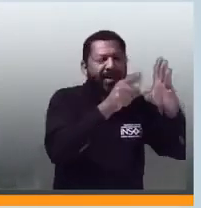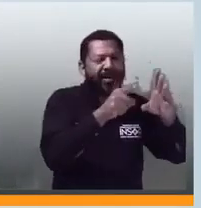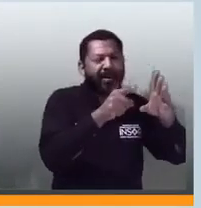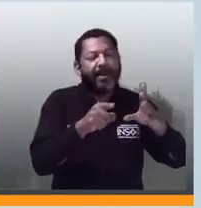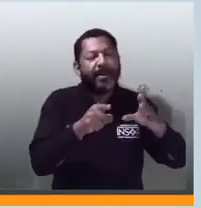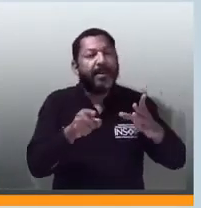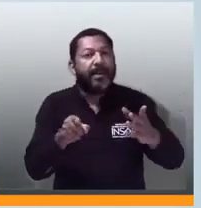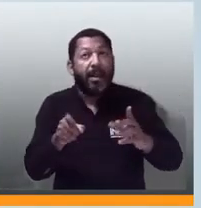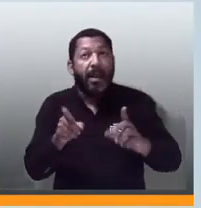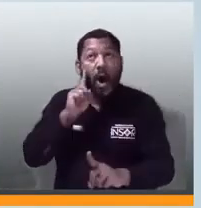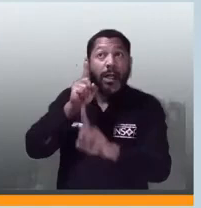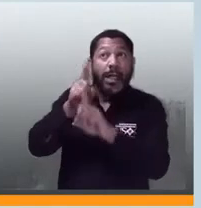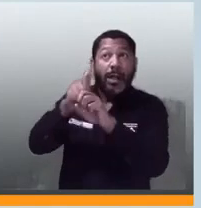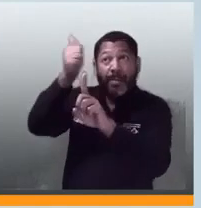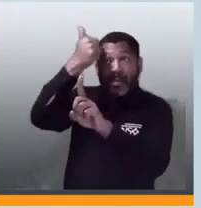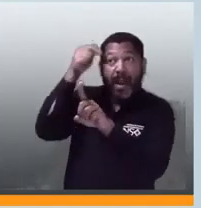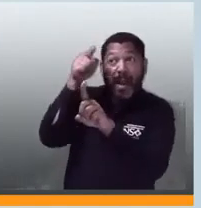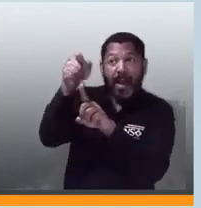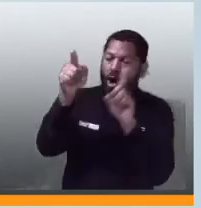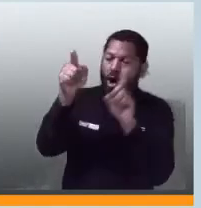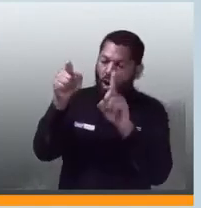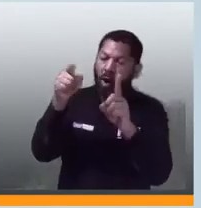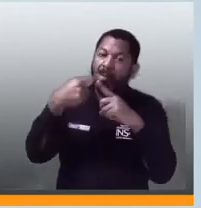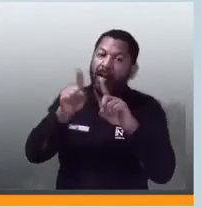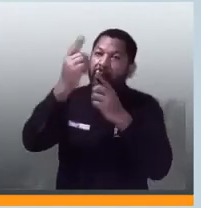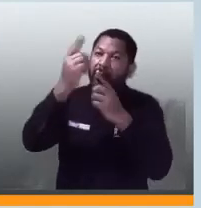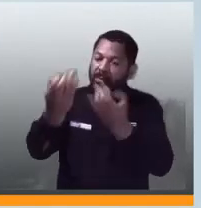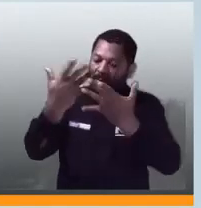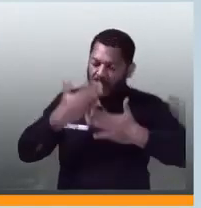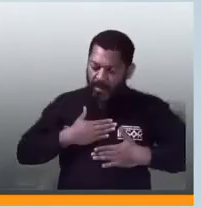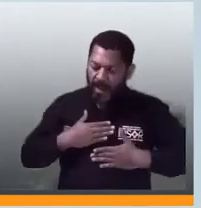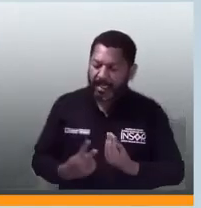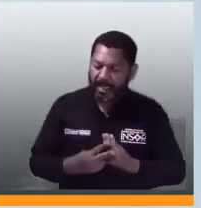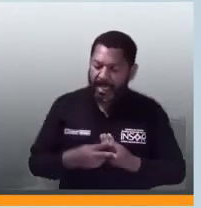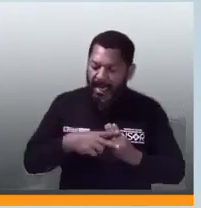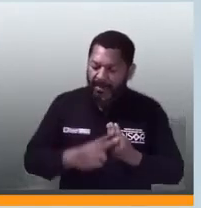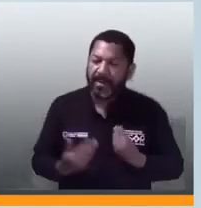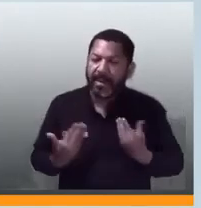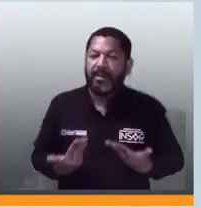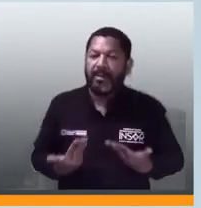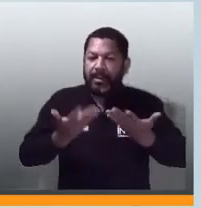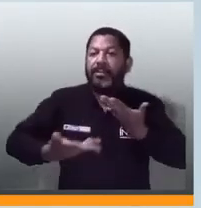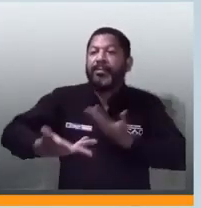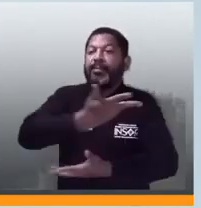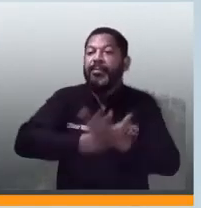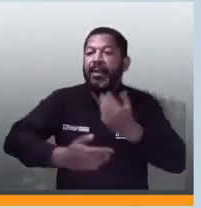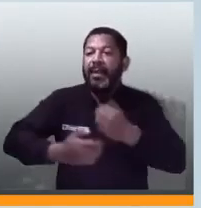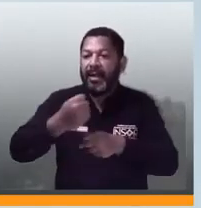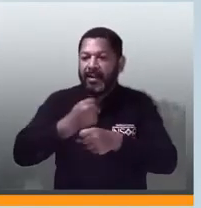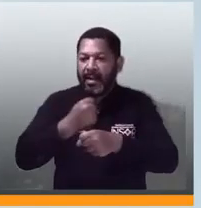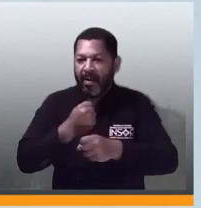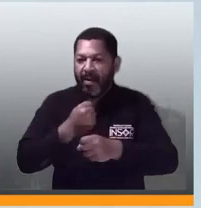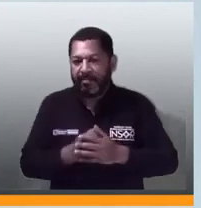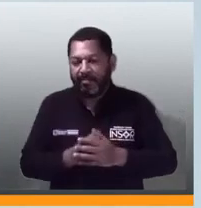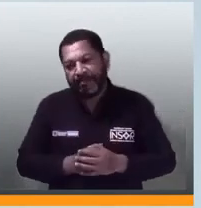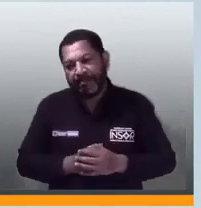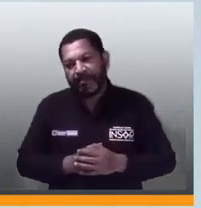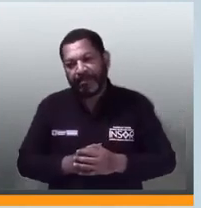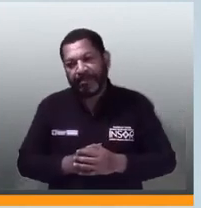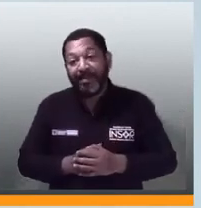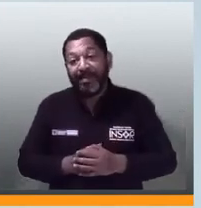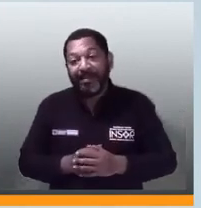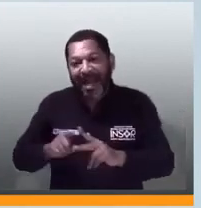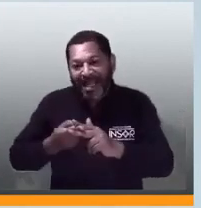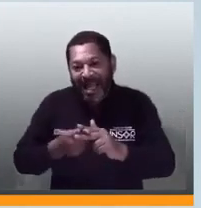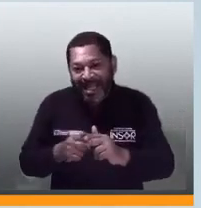la razón de ser, pero son la herramienta que nos permite dinamizar. Una cosa que todos concluimos en los diferentes